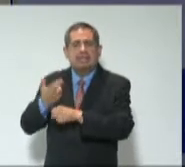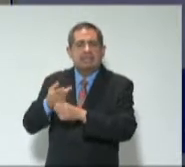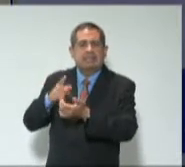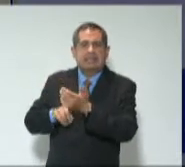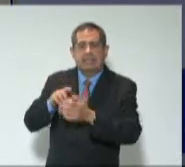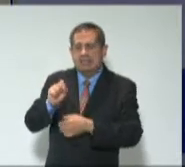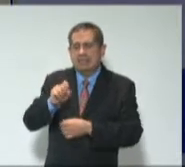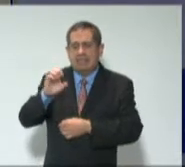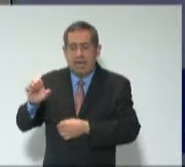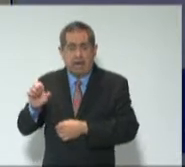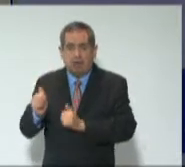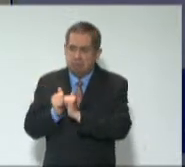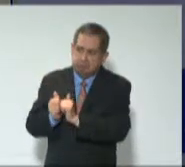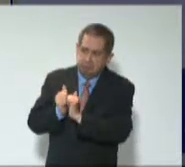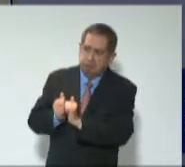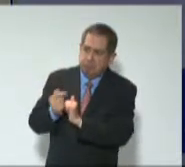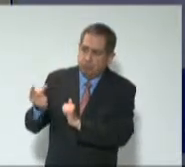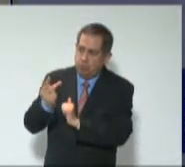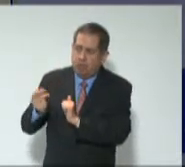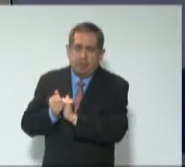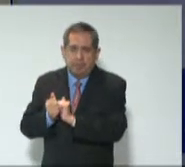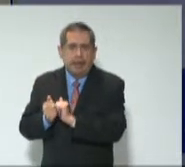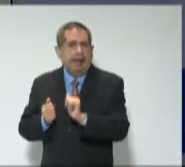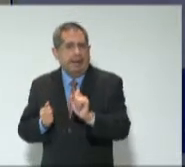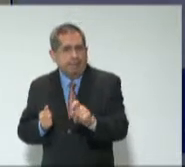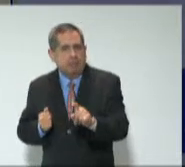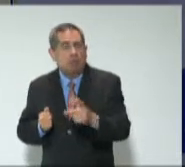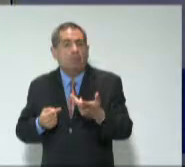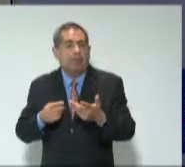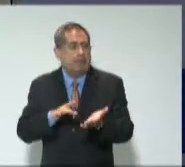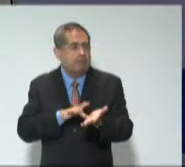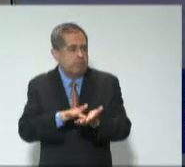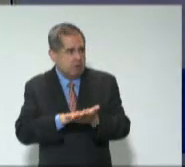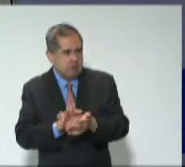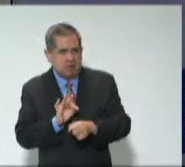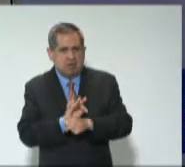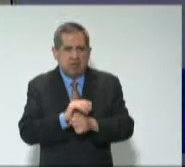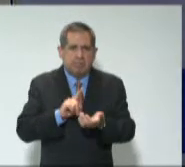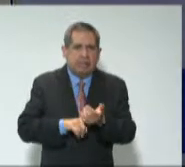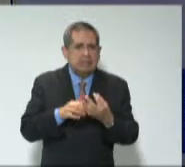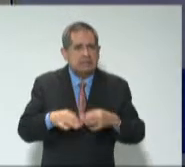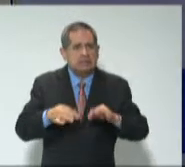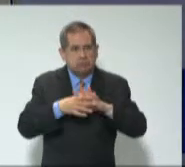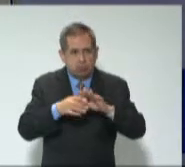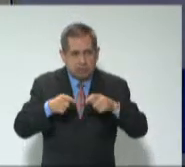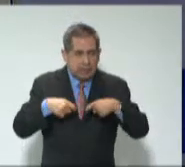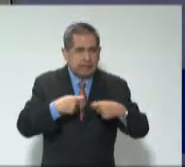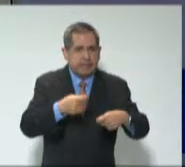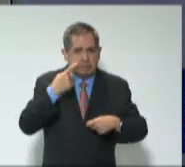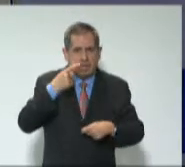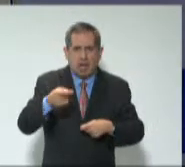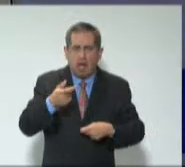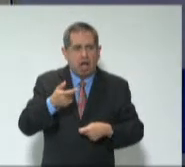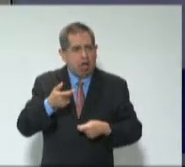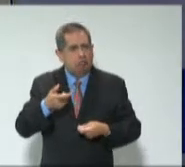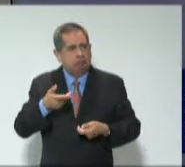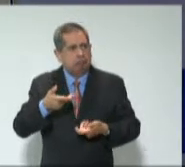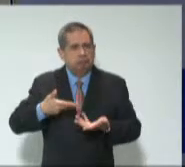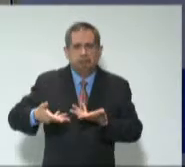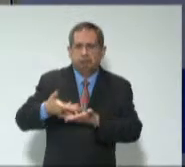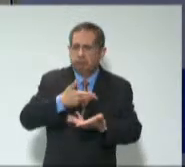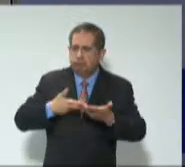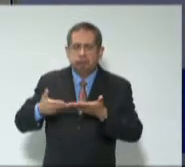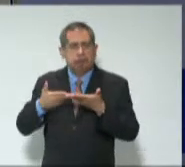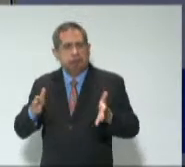economía con lo cual buscaremos fortalecer la democracia participativa para socializar el poder